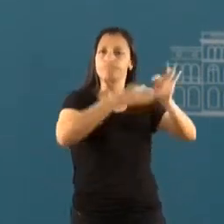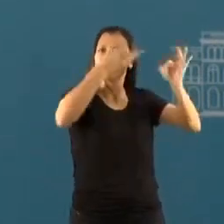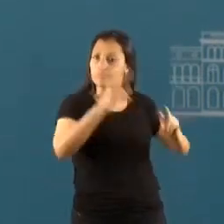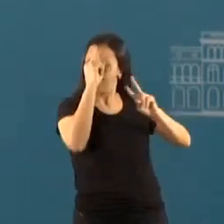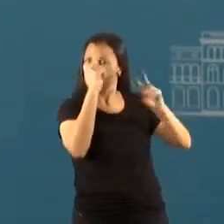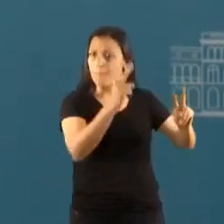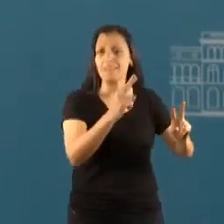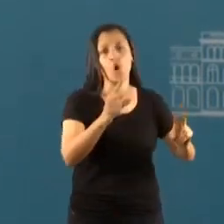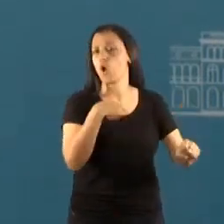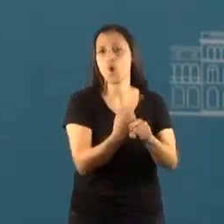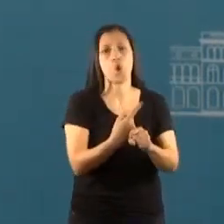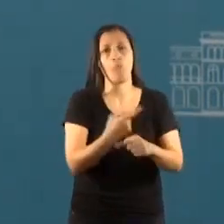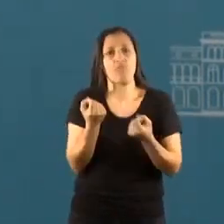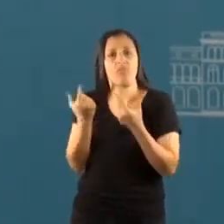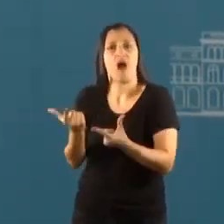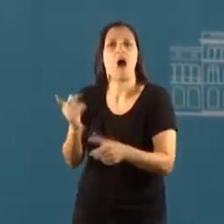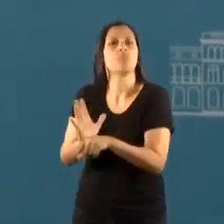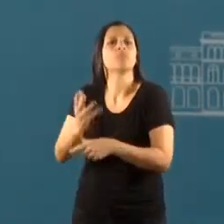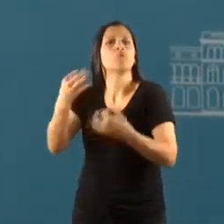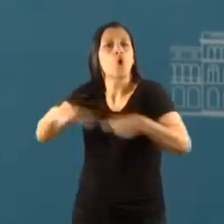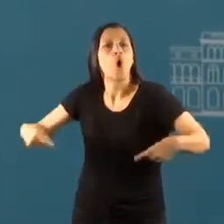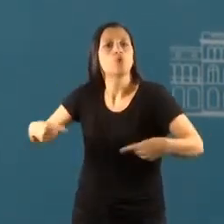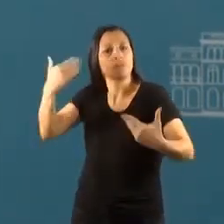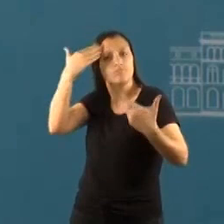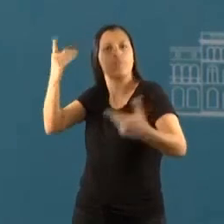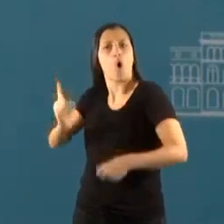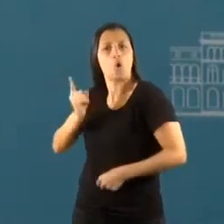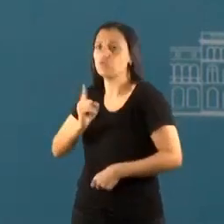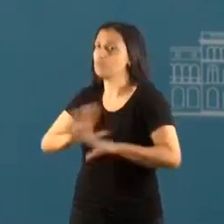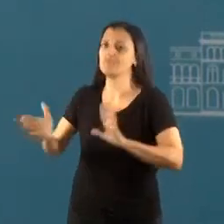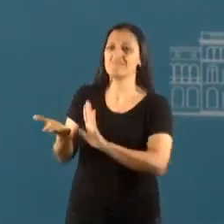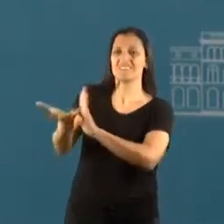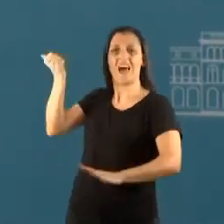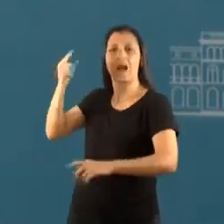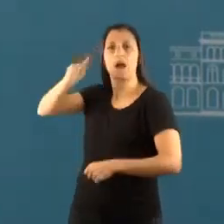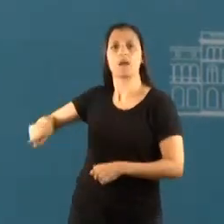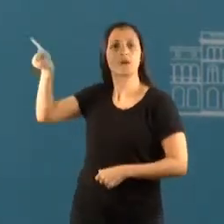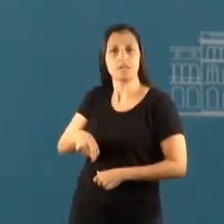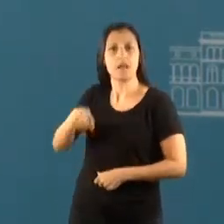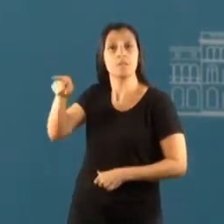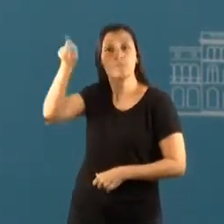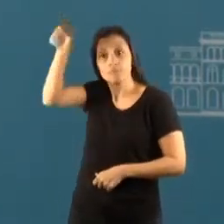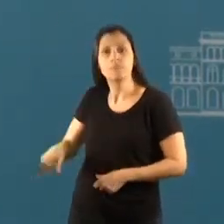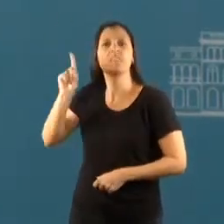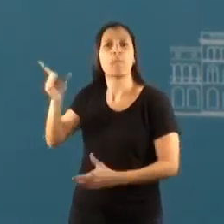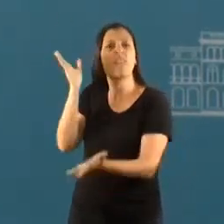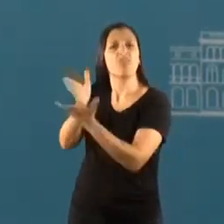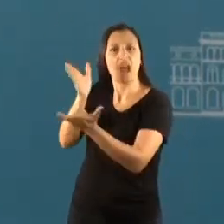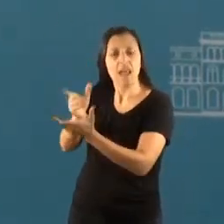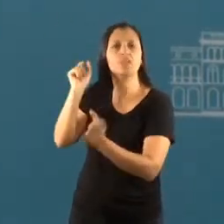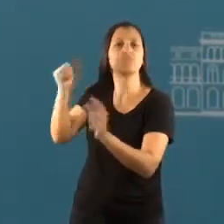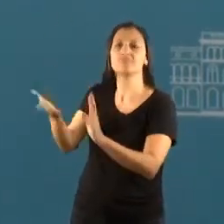puede ser acreedor de tan alto honor y quedan las condecoraciones retiradas para él y sus